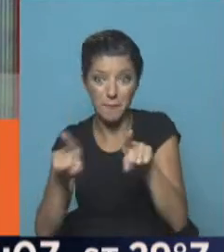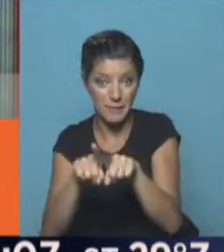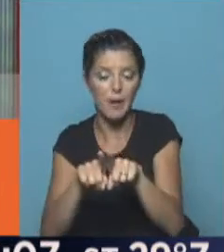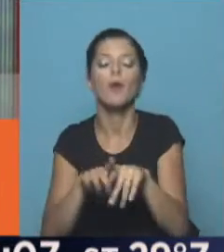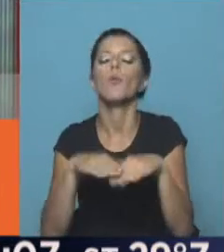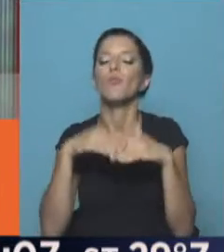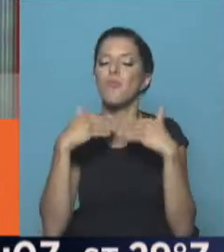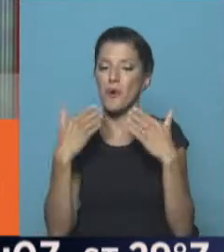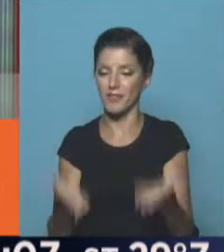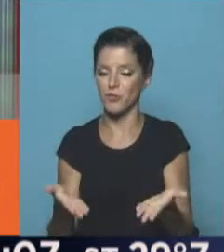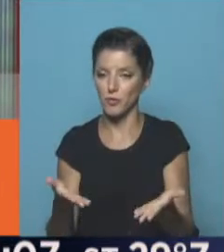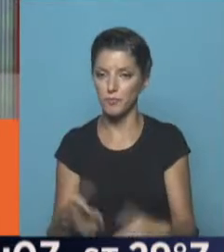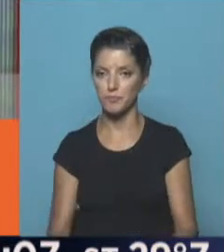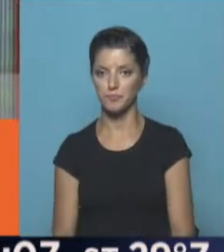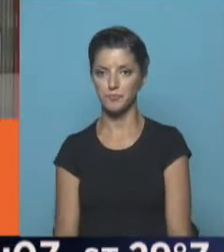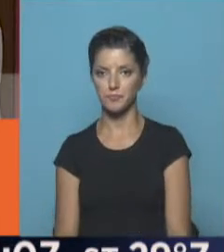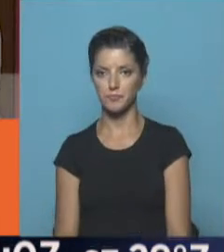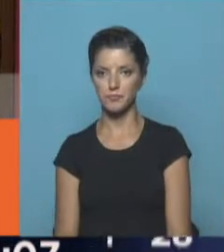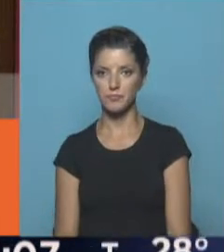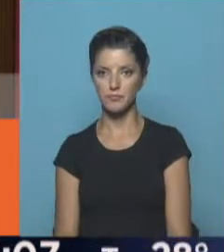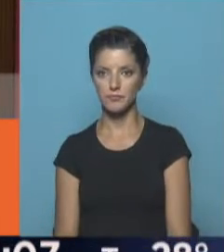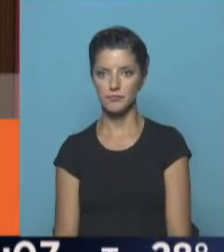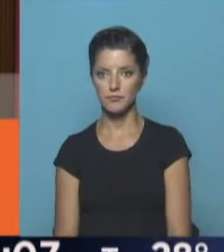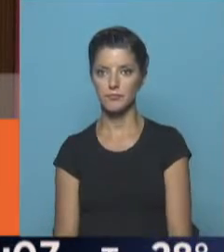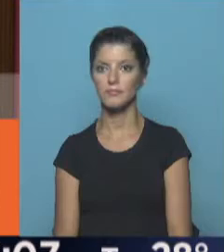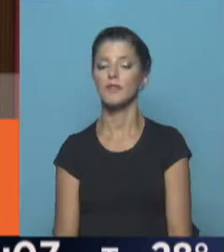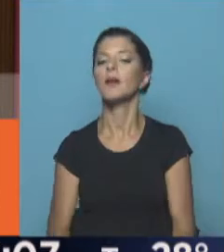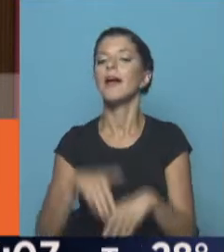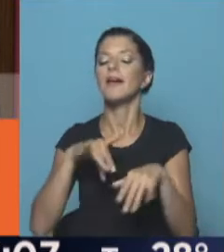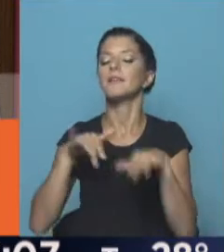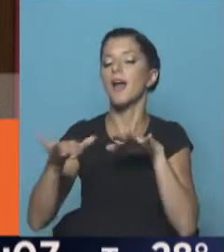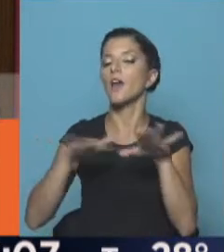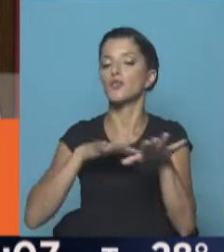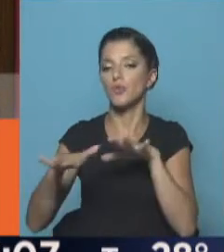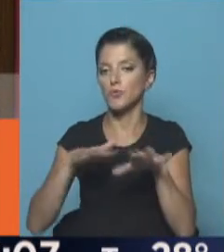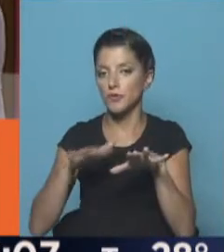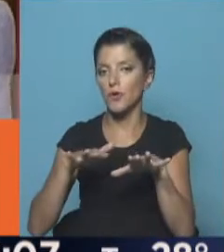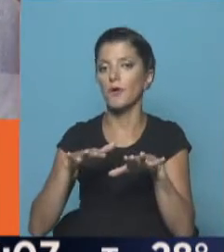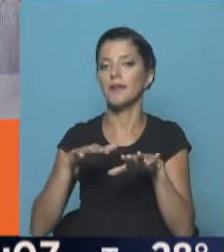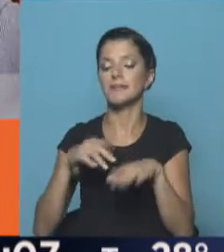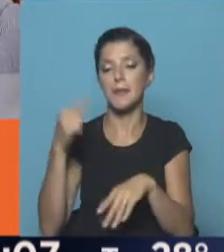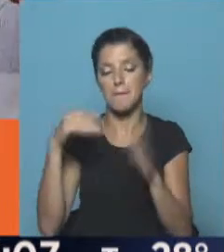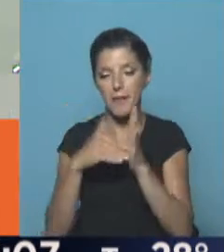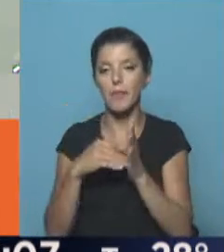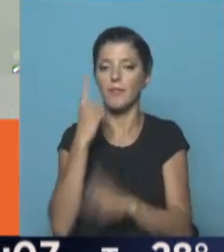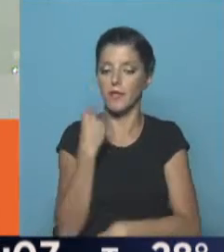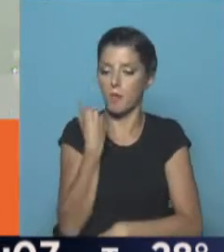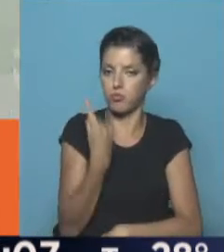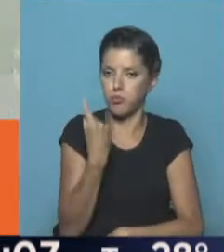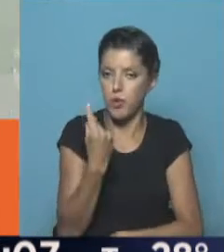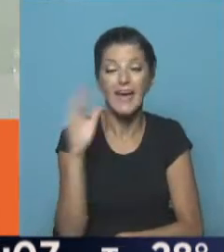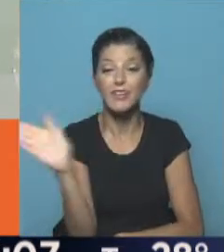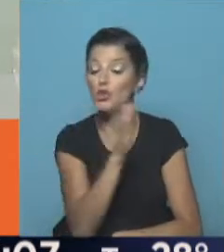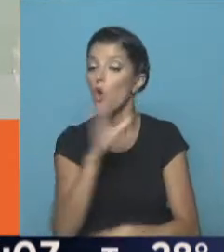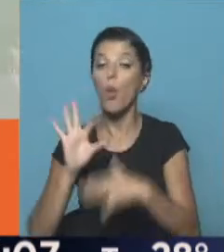inicio es un caso no solo con cierta capilaridad en el día a día y que se vincula incluso con un